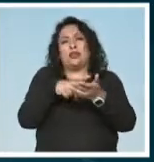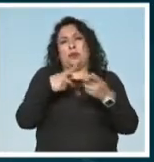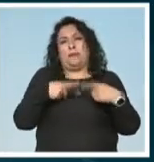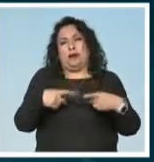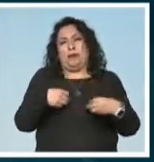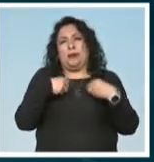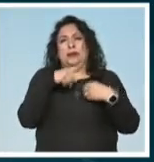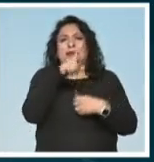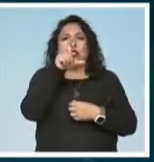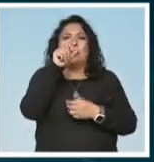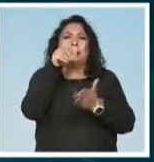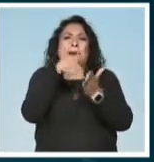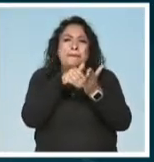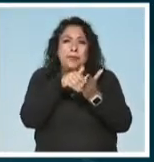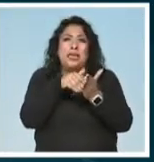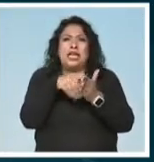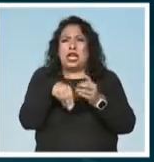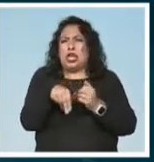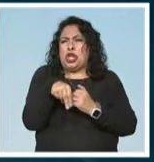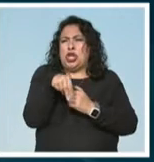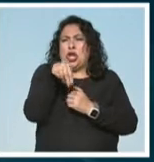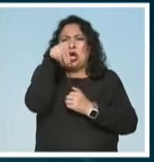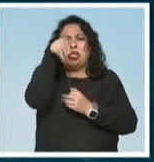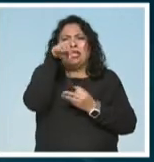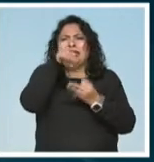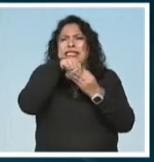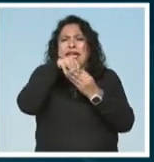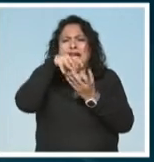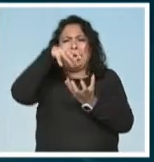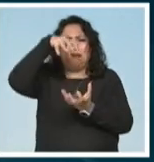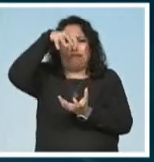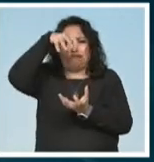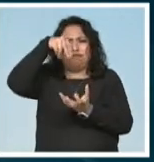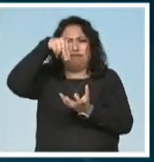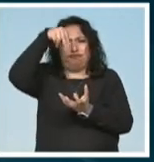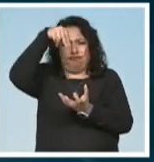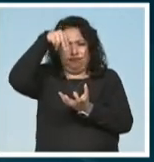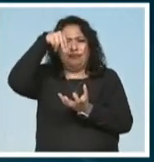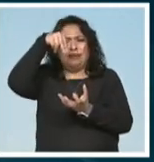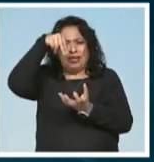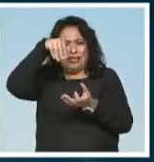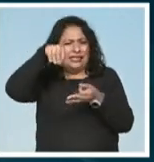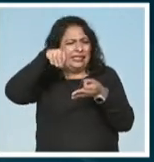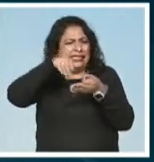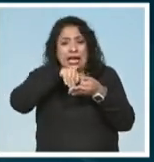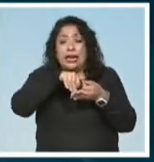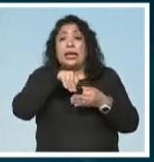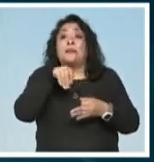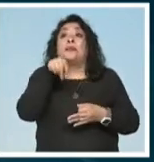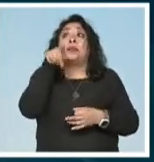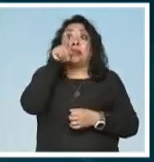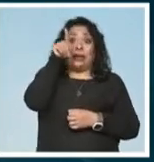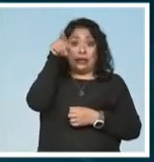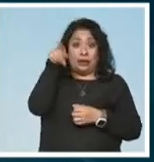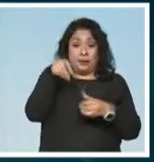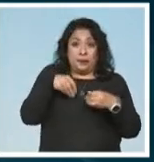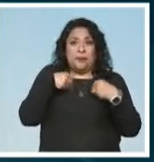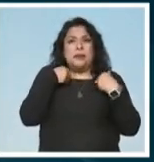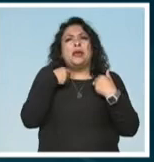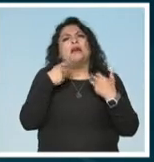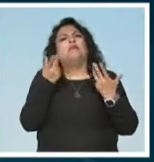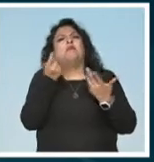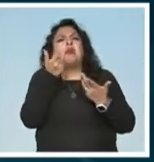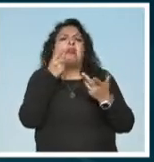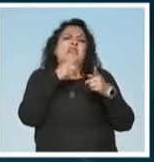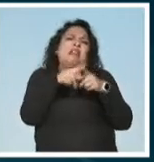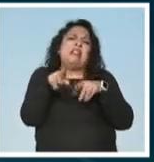habitantes, decía yo, en el extremo norte, ya muy cerca del círculo polar. Y estando allá, pues hizo un poco de